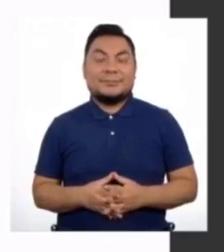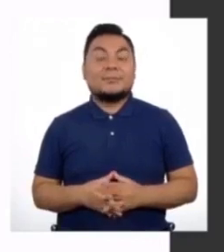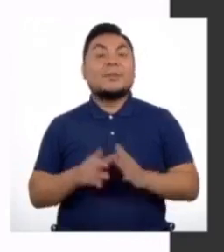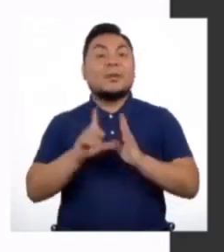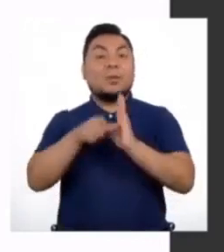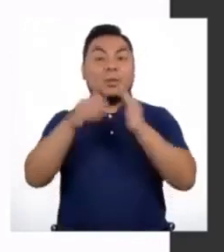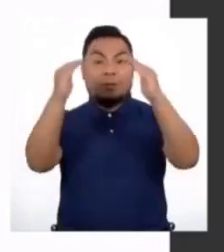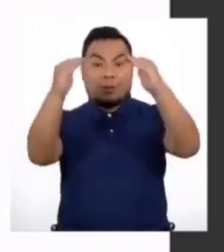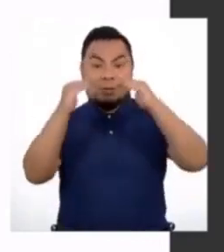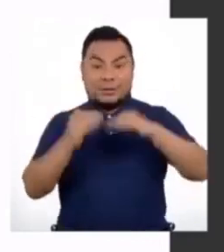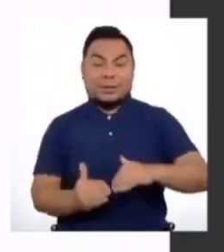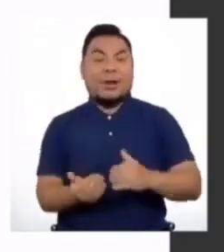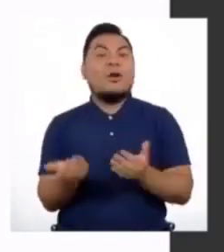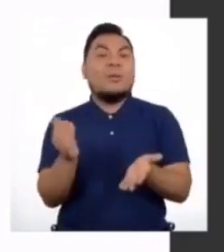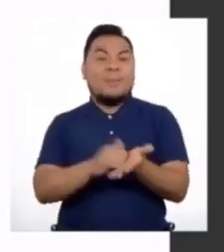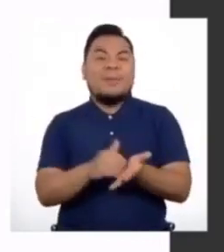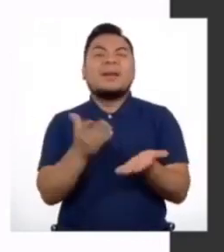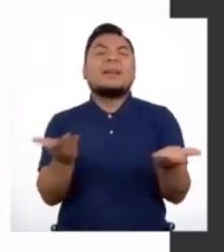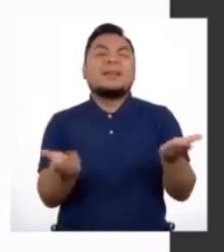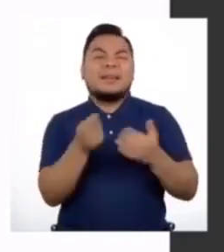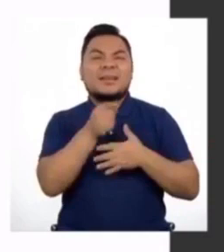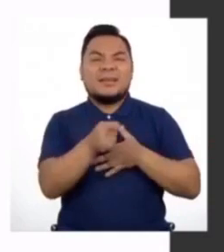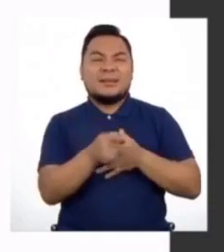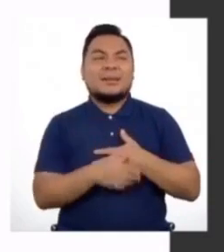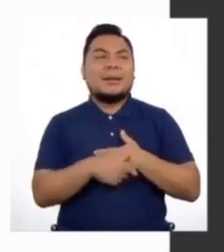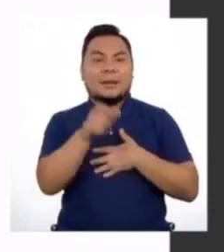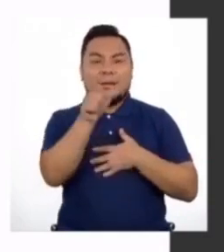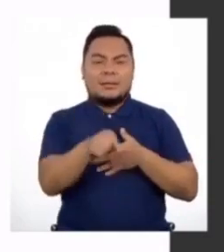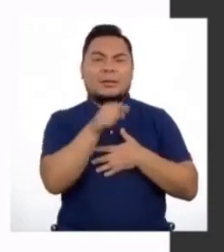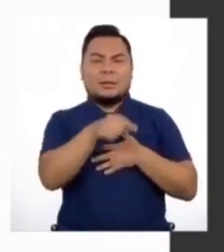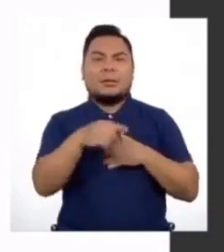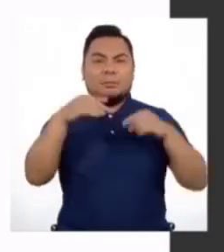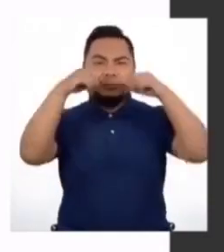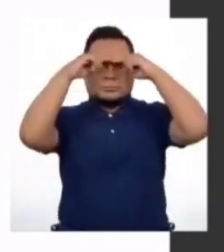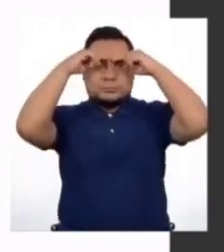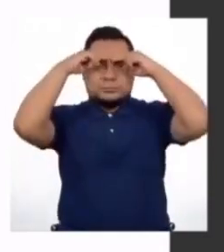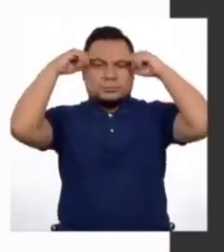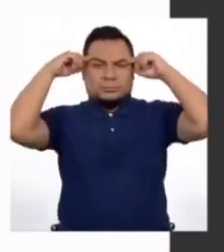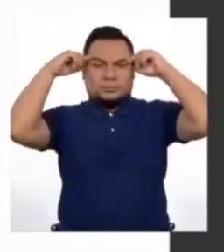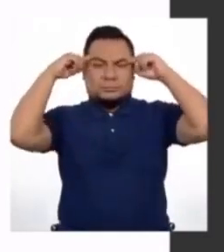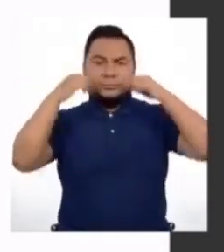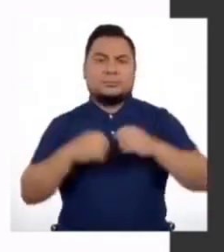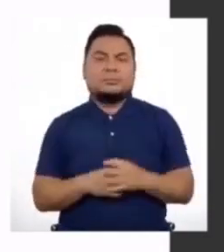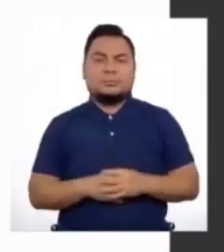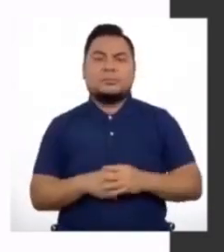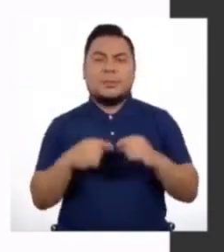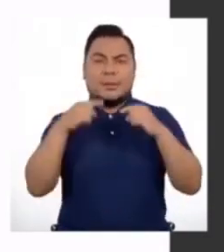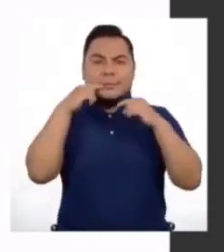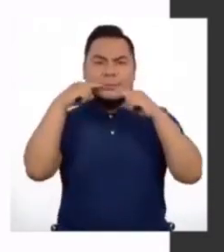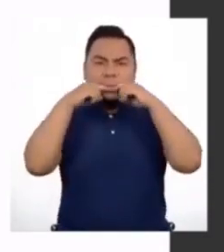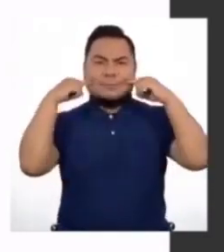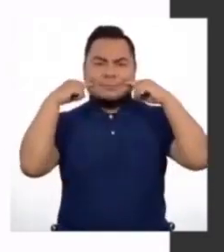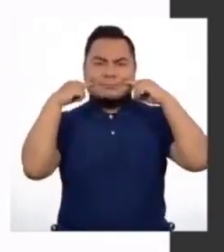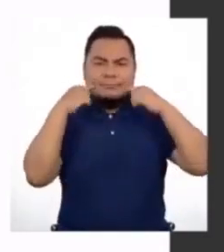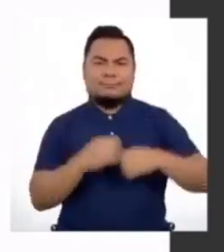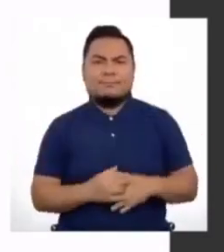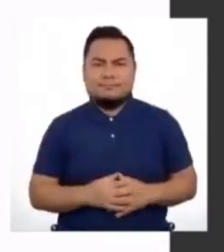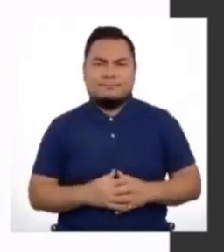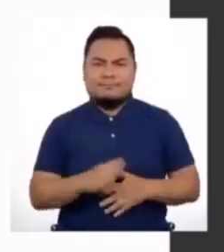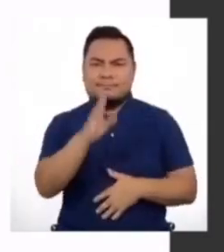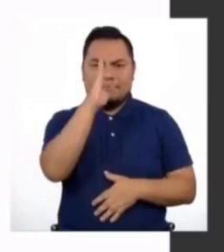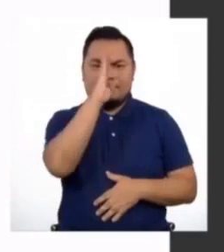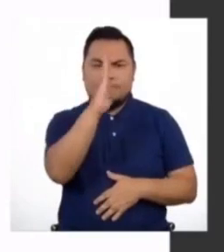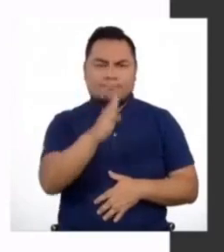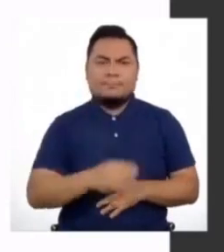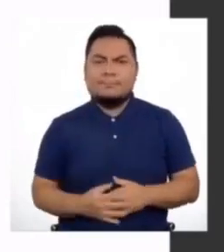Luego vamos a hacer uno más, que es alguien con las cejas planas, una al costado de otra, y la boca de